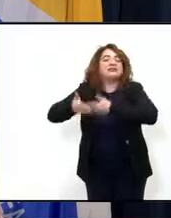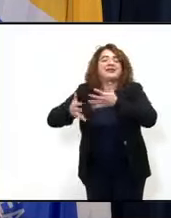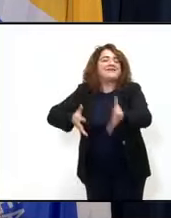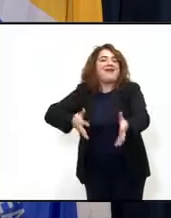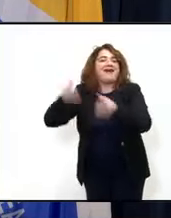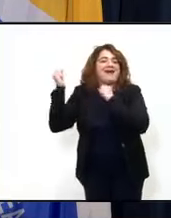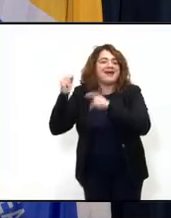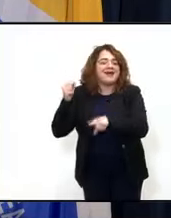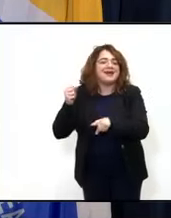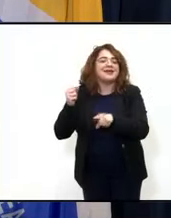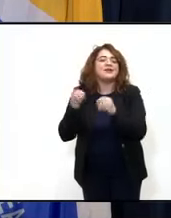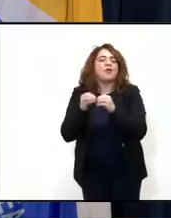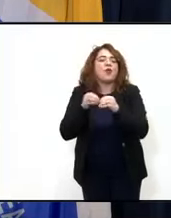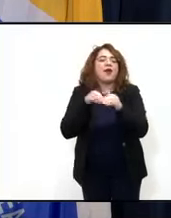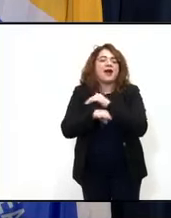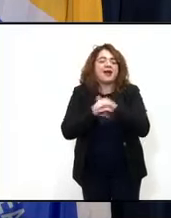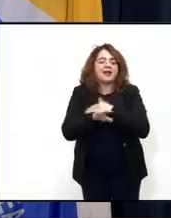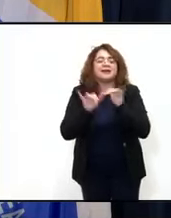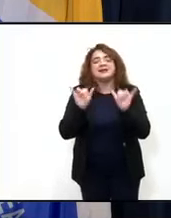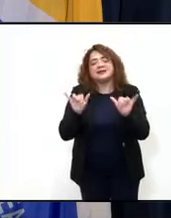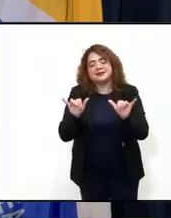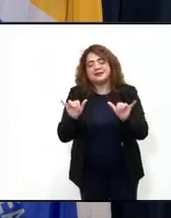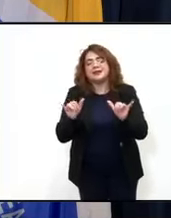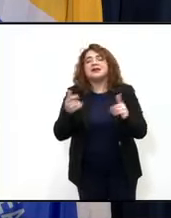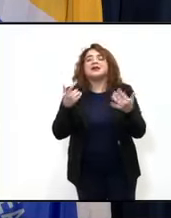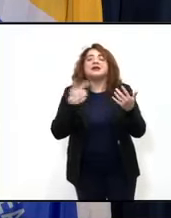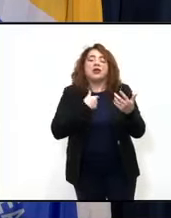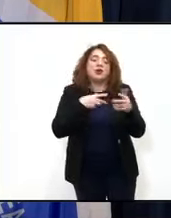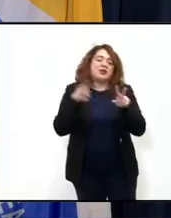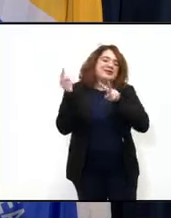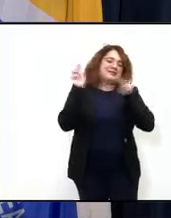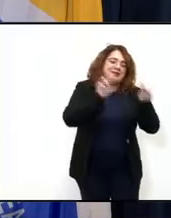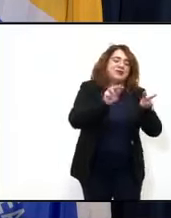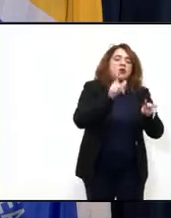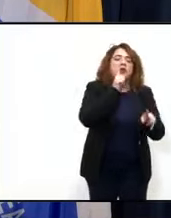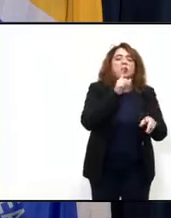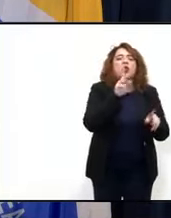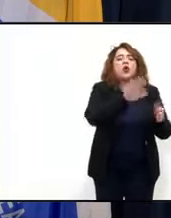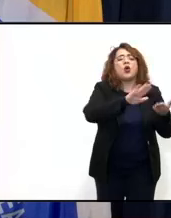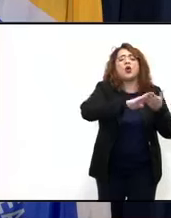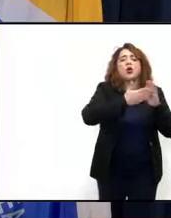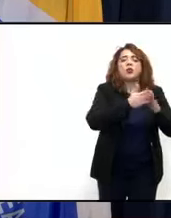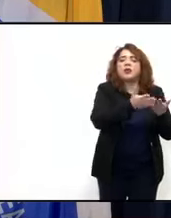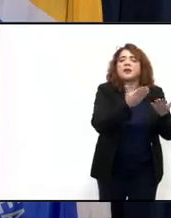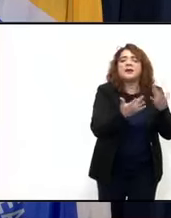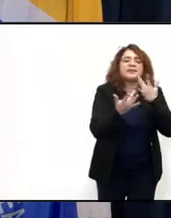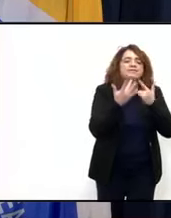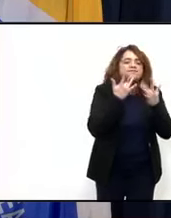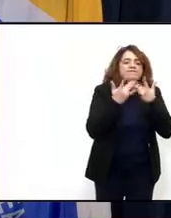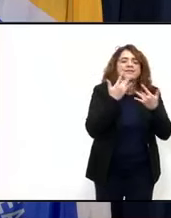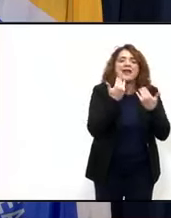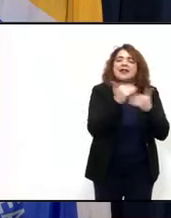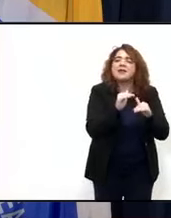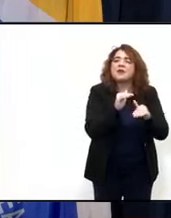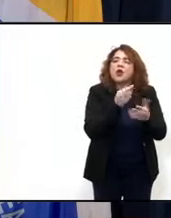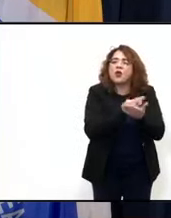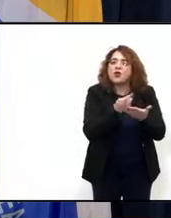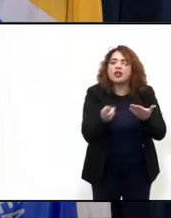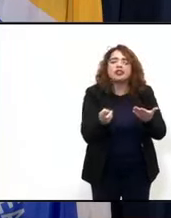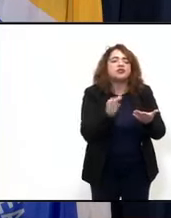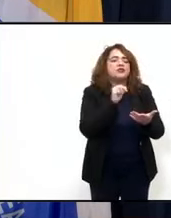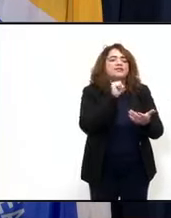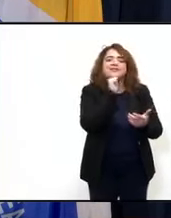a cambiar este mapa para asegurar que aquellos que viven en las comunidades, quienes han sido más afectadas por COVID y otras